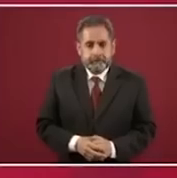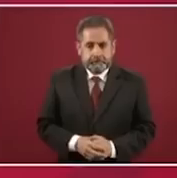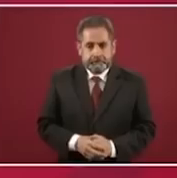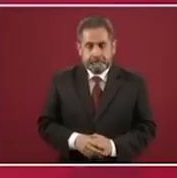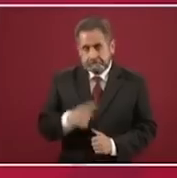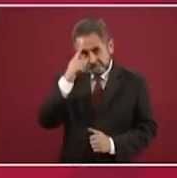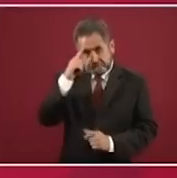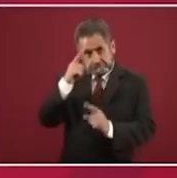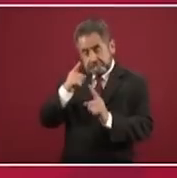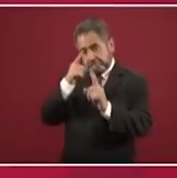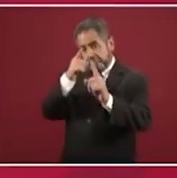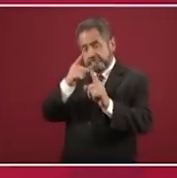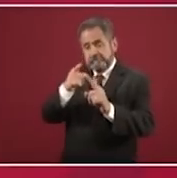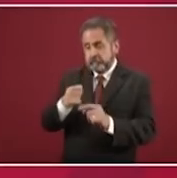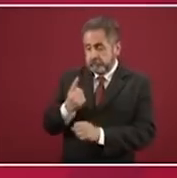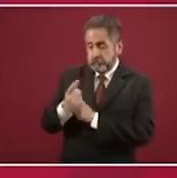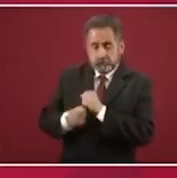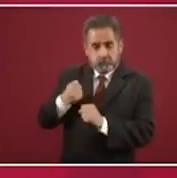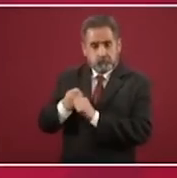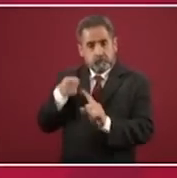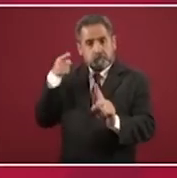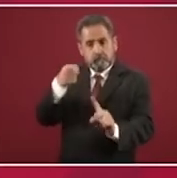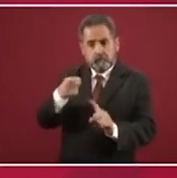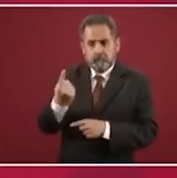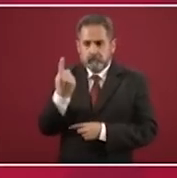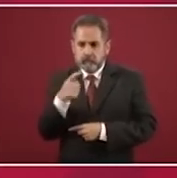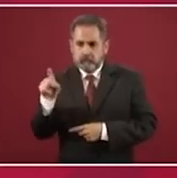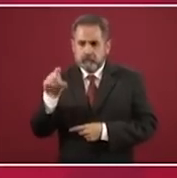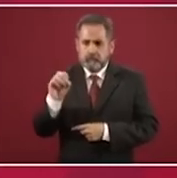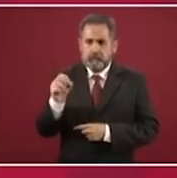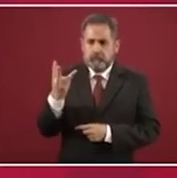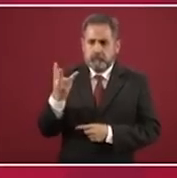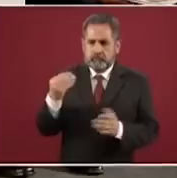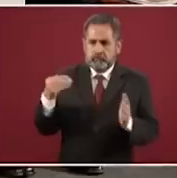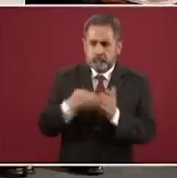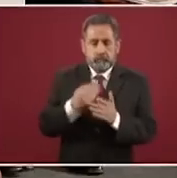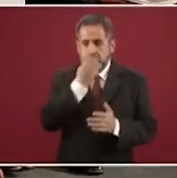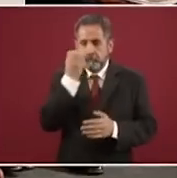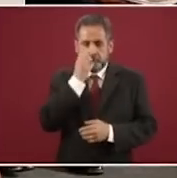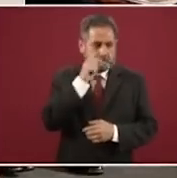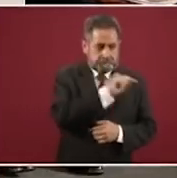Ese es el propósito para este año, 103 mil escuelas.